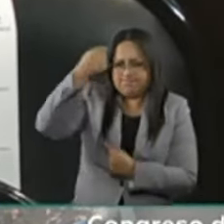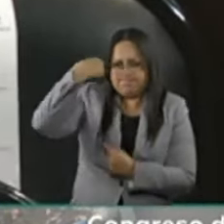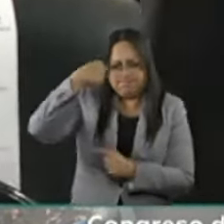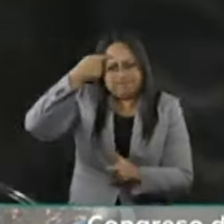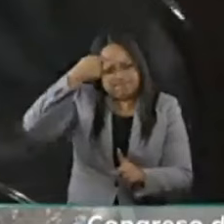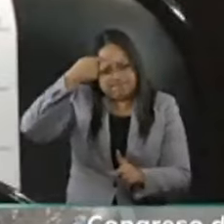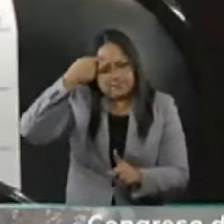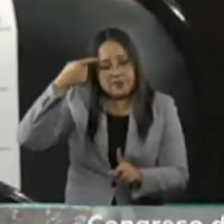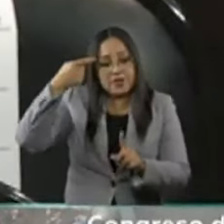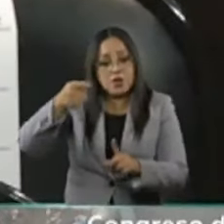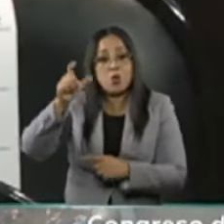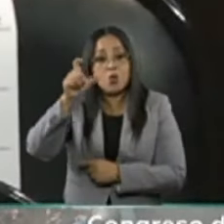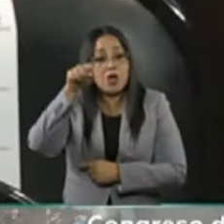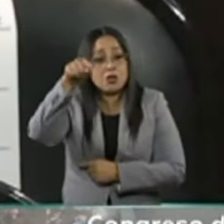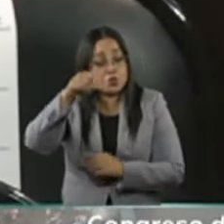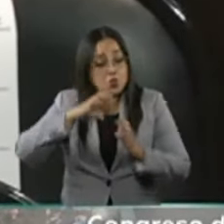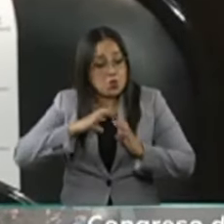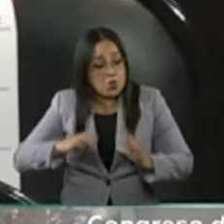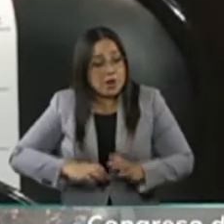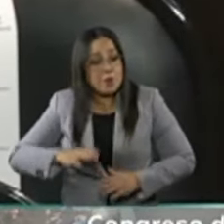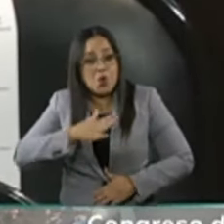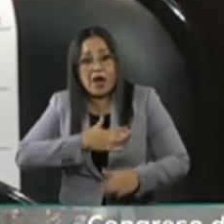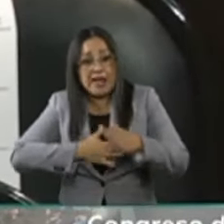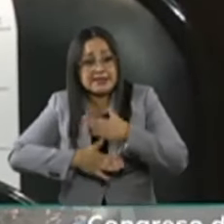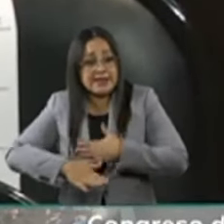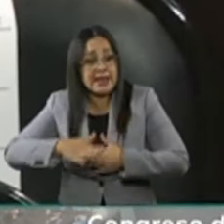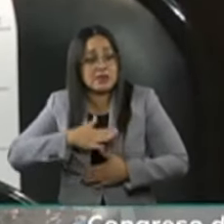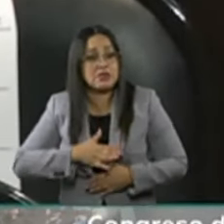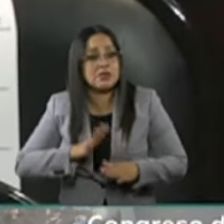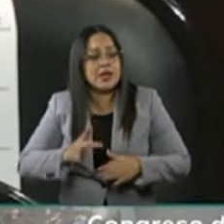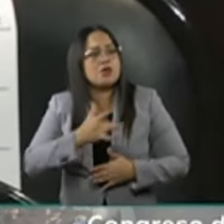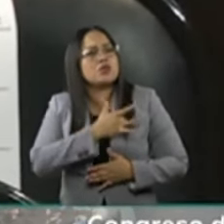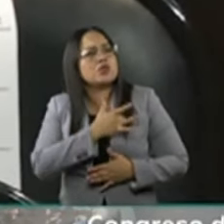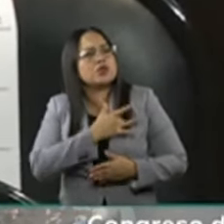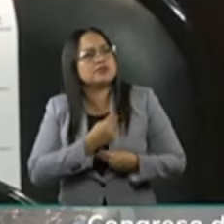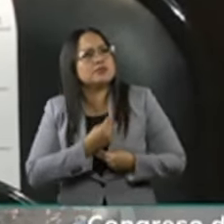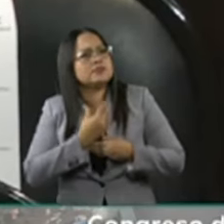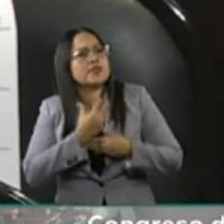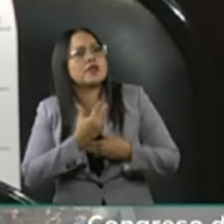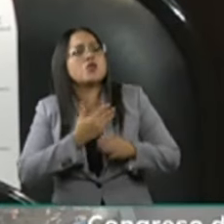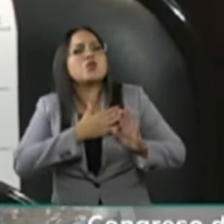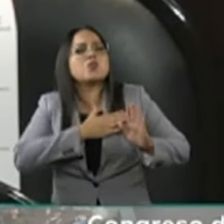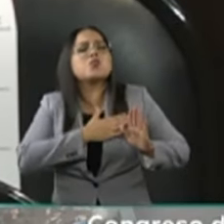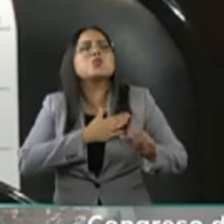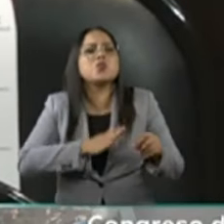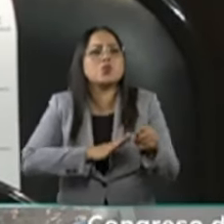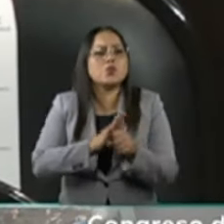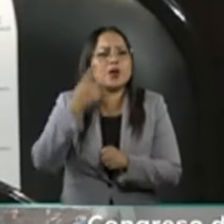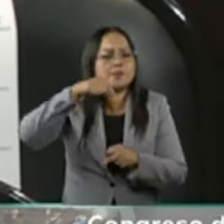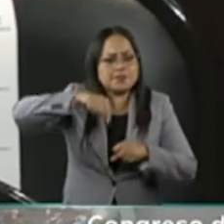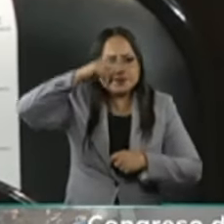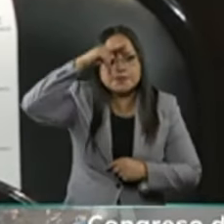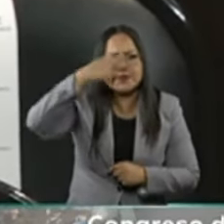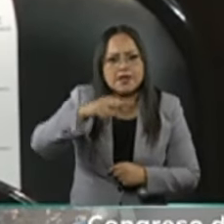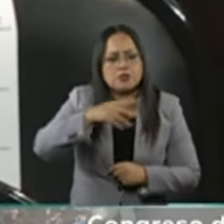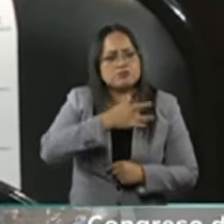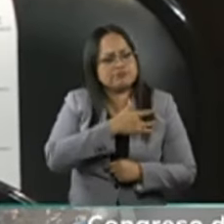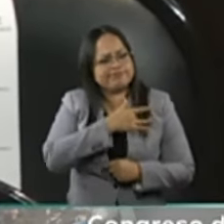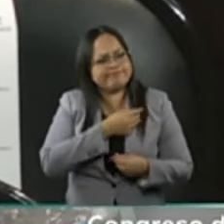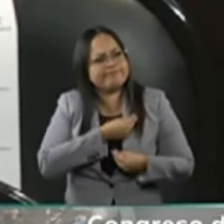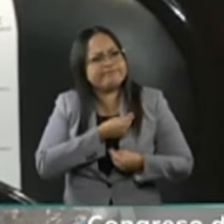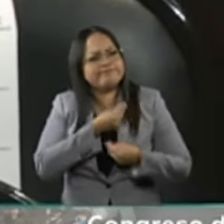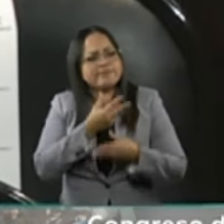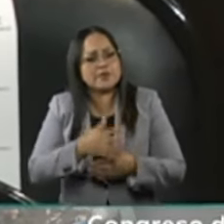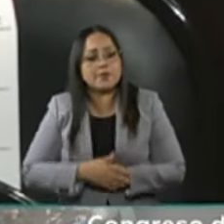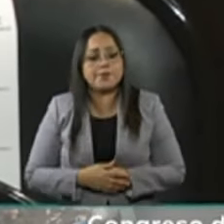que cuando su cuerpo se quiera cansar, que sea su corazón el que le diga el compromiso que tiene con México. Y no